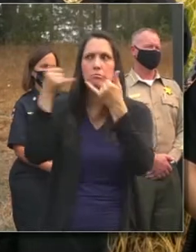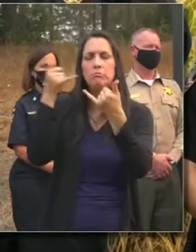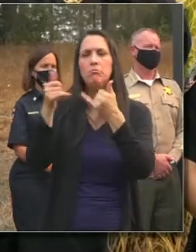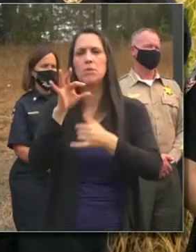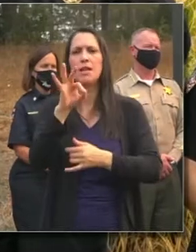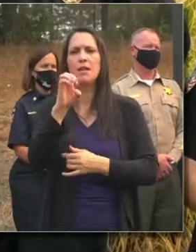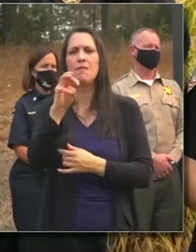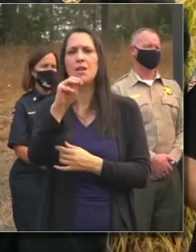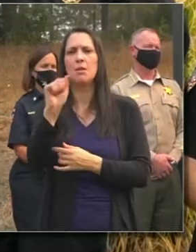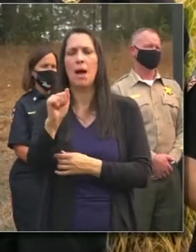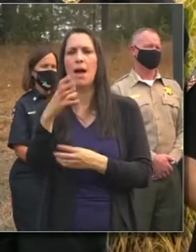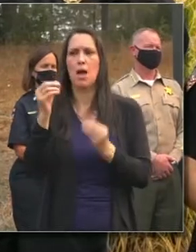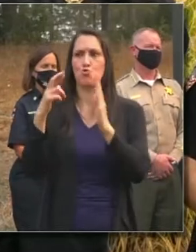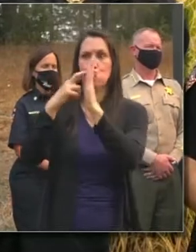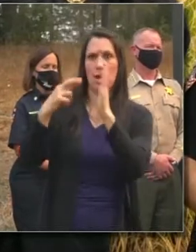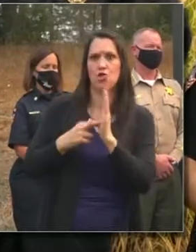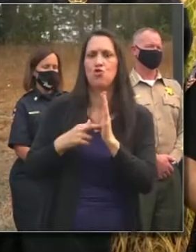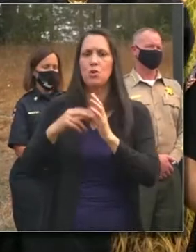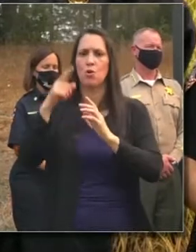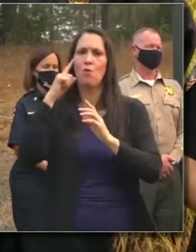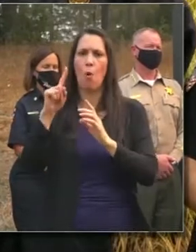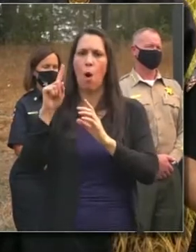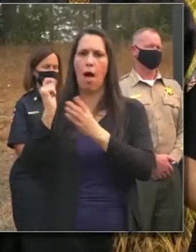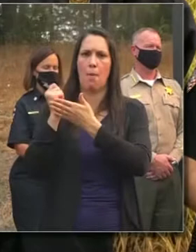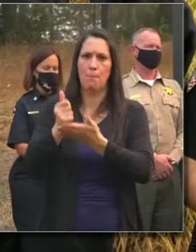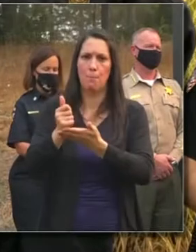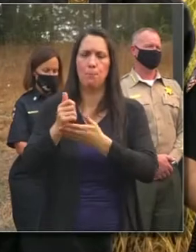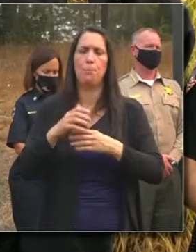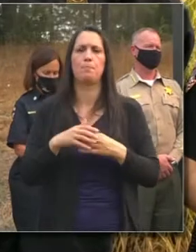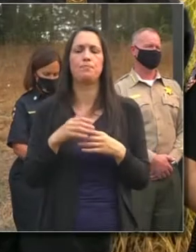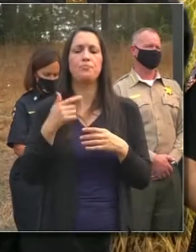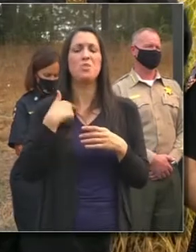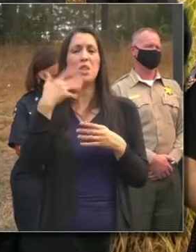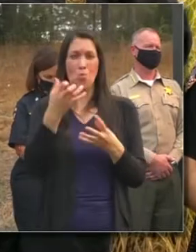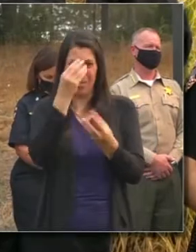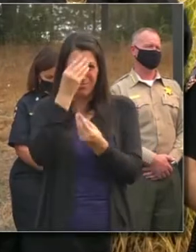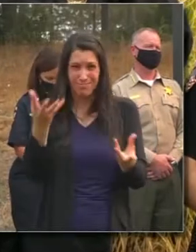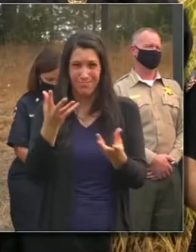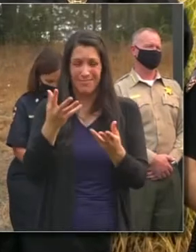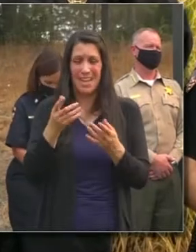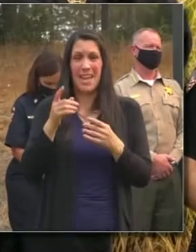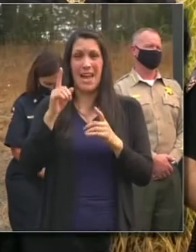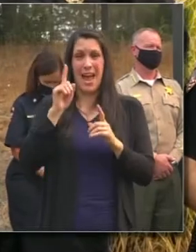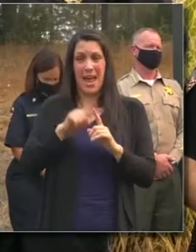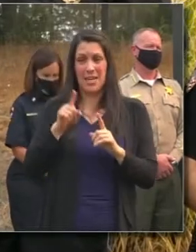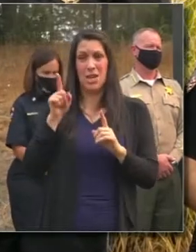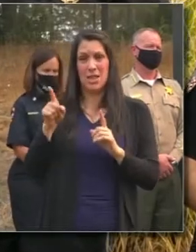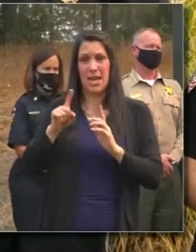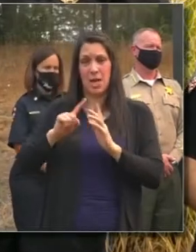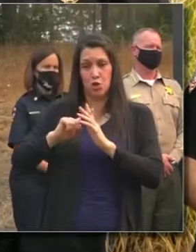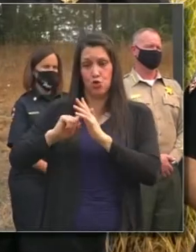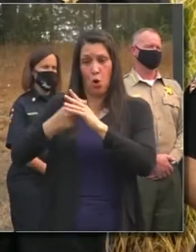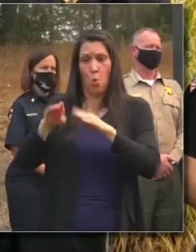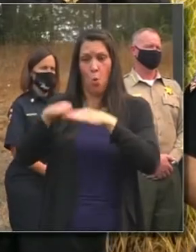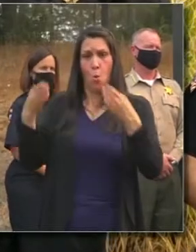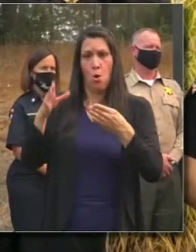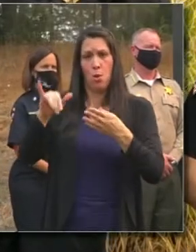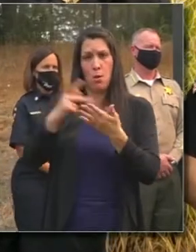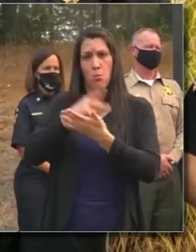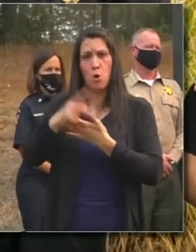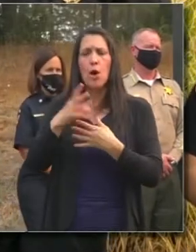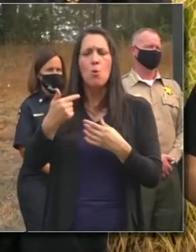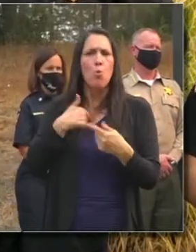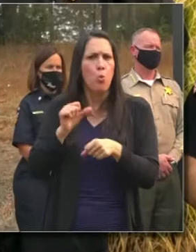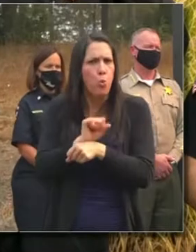glass está llamando a fema y está registrándose para obtener beneficios o ayuda pero hasta que ese programa o sea encendido y no esté